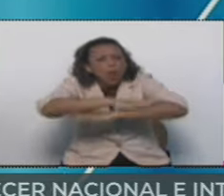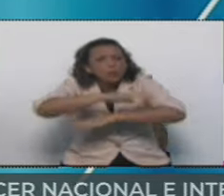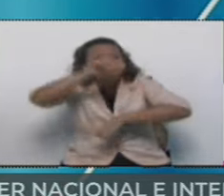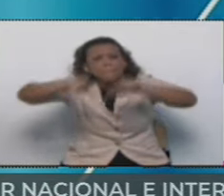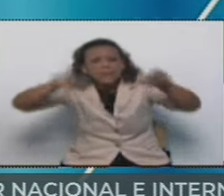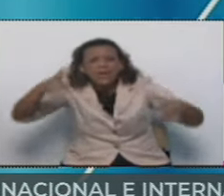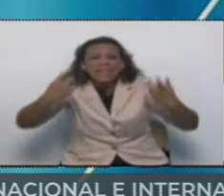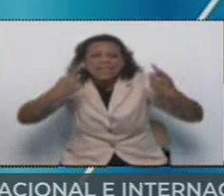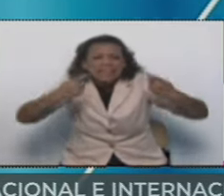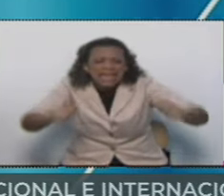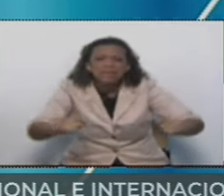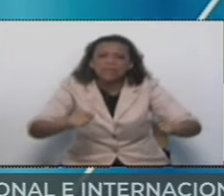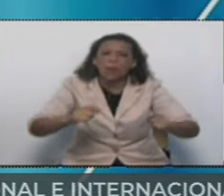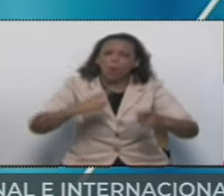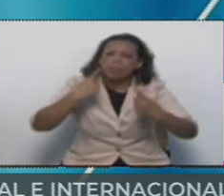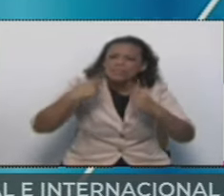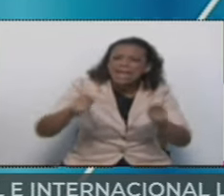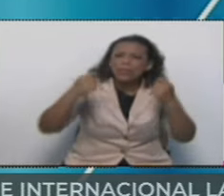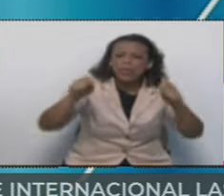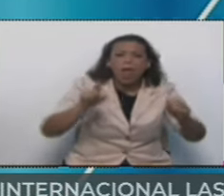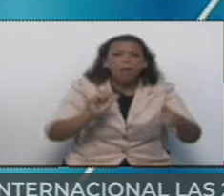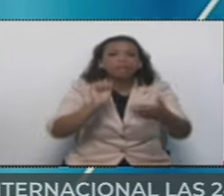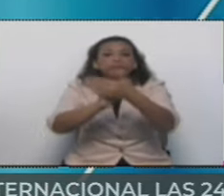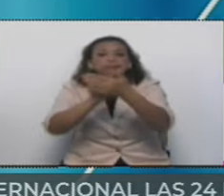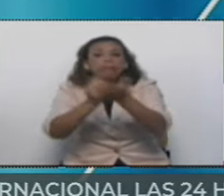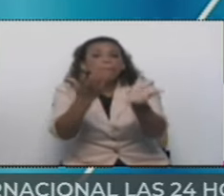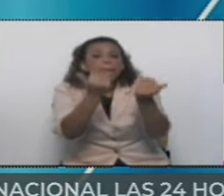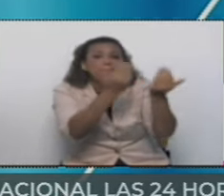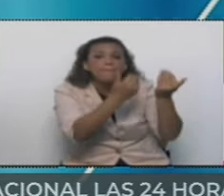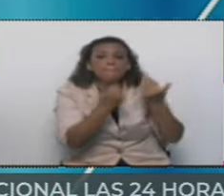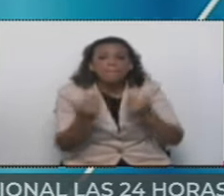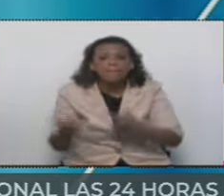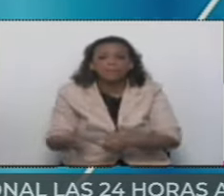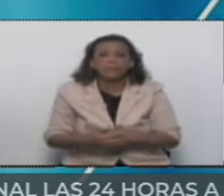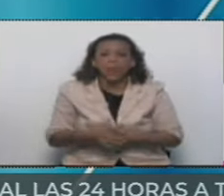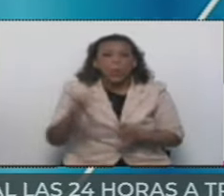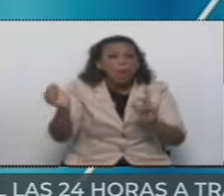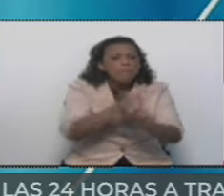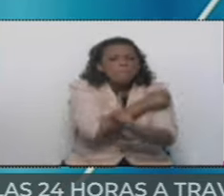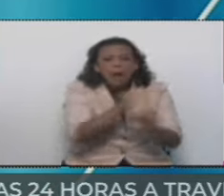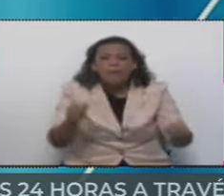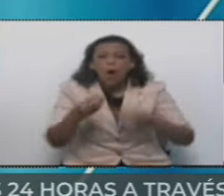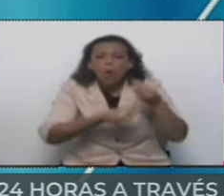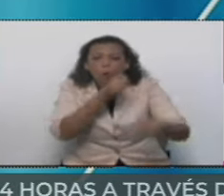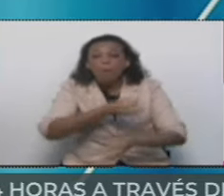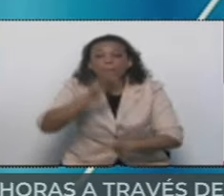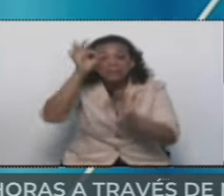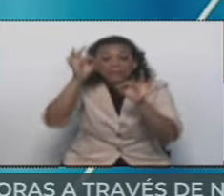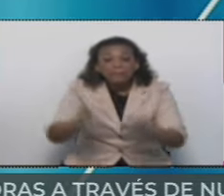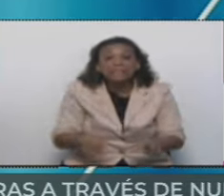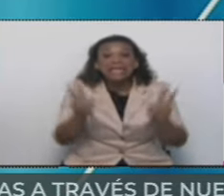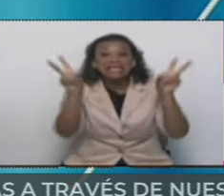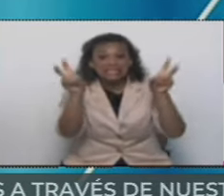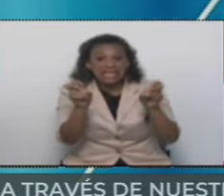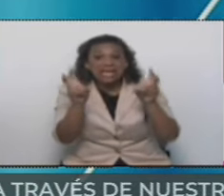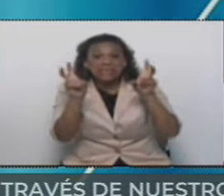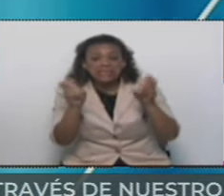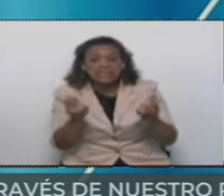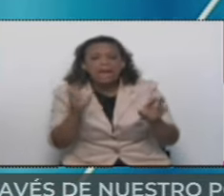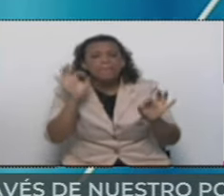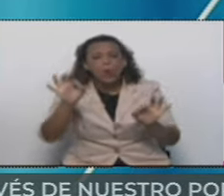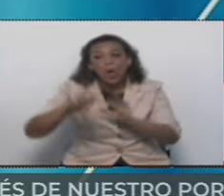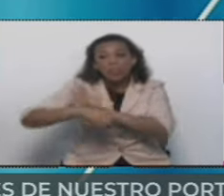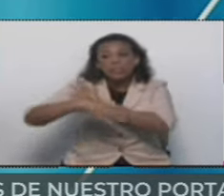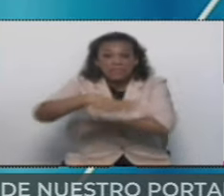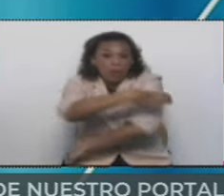de cada cosa, cuando fueron a las casas a buscarlos, cuando pretendieron agredirlos, y cómo precisamente de esa situación de violencia se